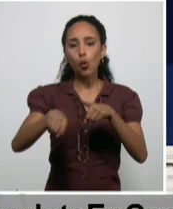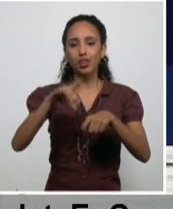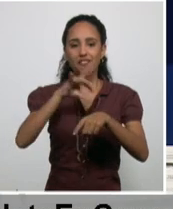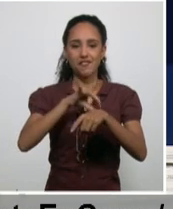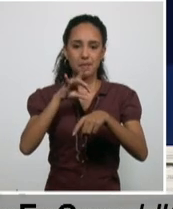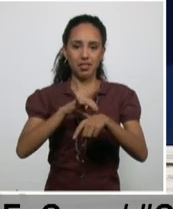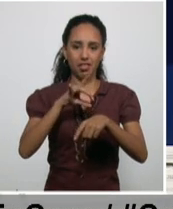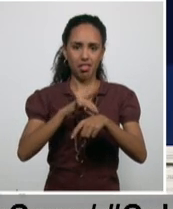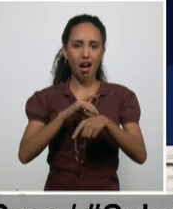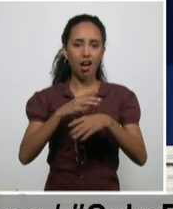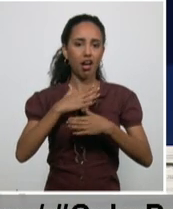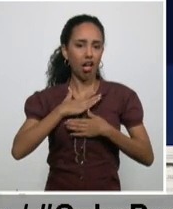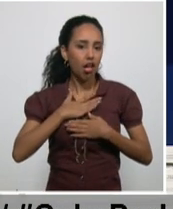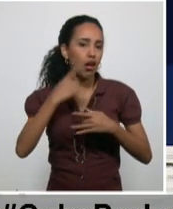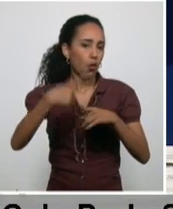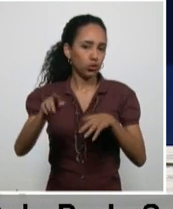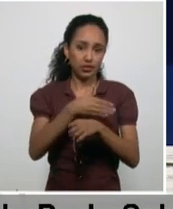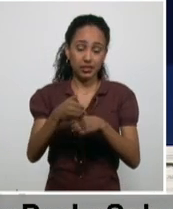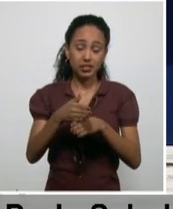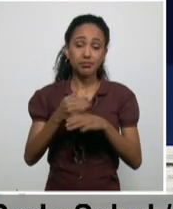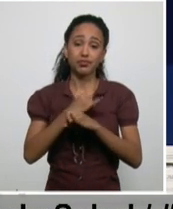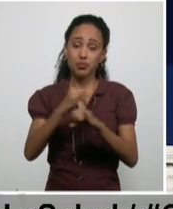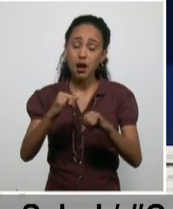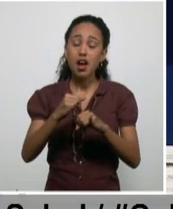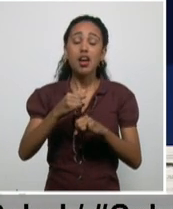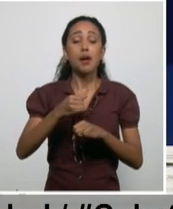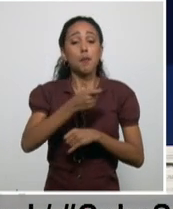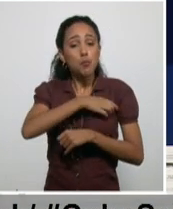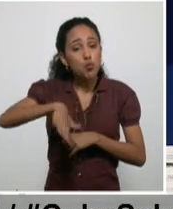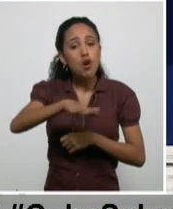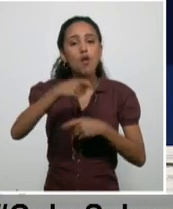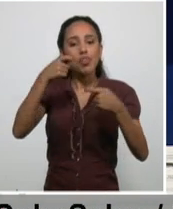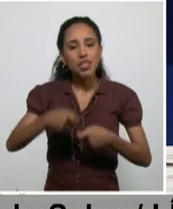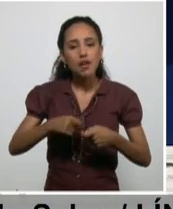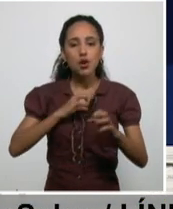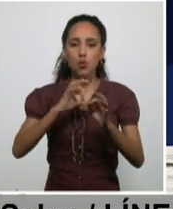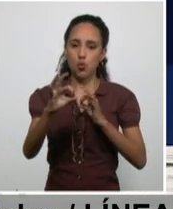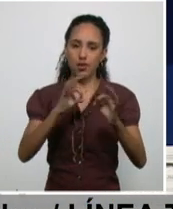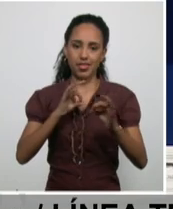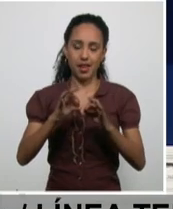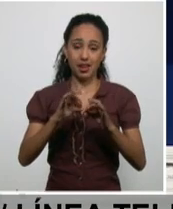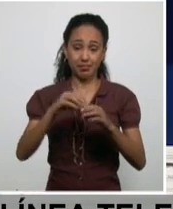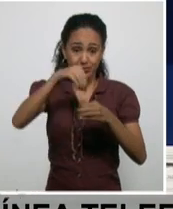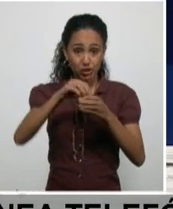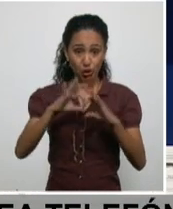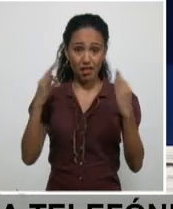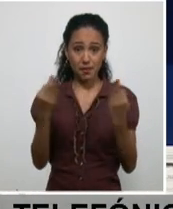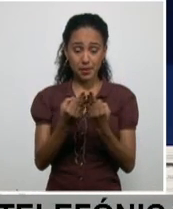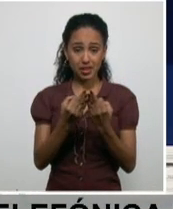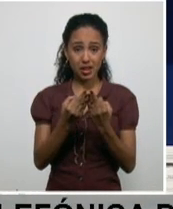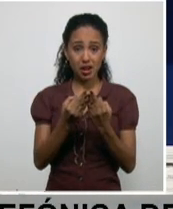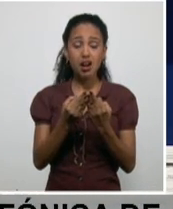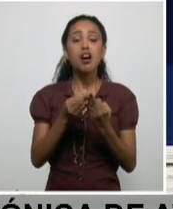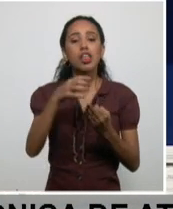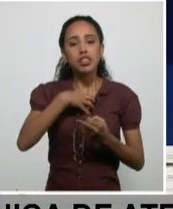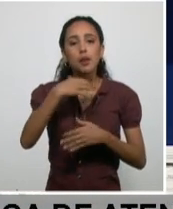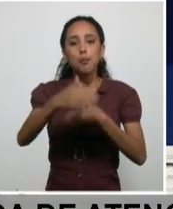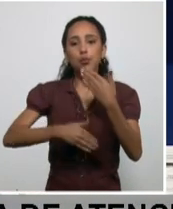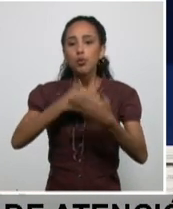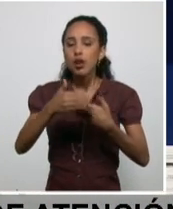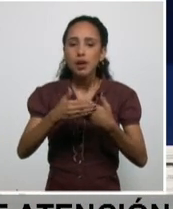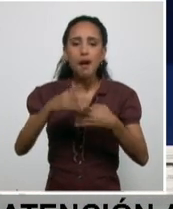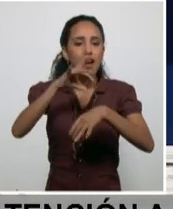del cuidado que tenemos que tener con las personas que tienen esta familia, estas enfermedades crónicas de las